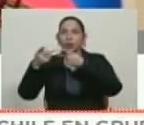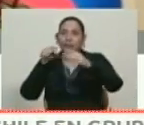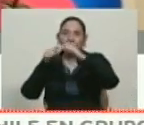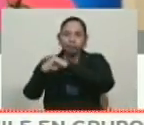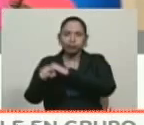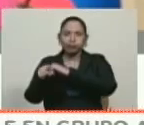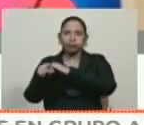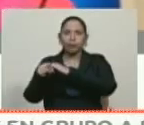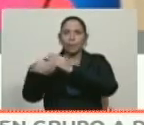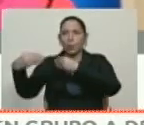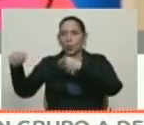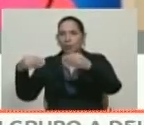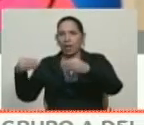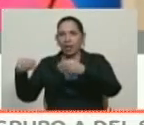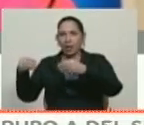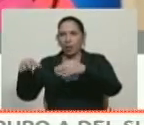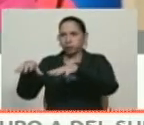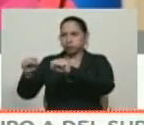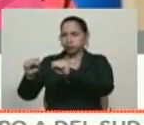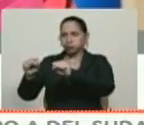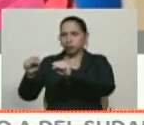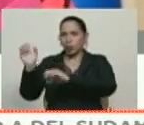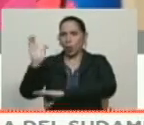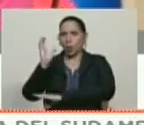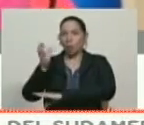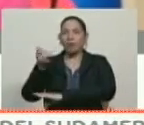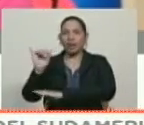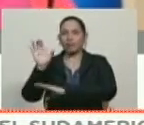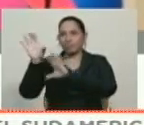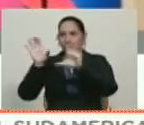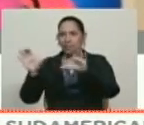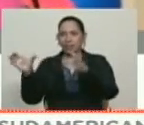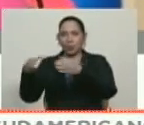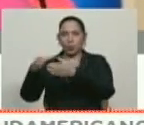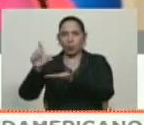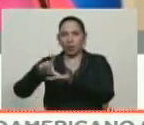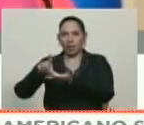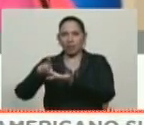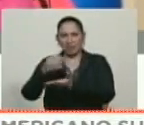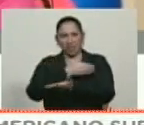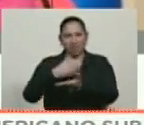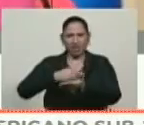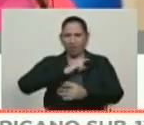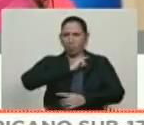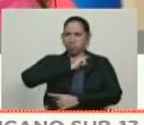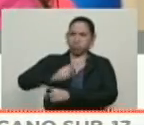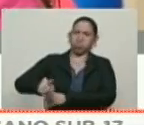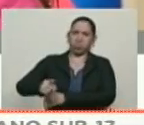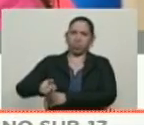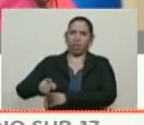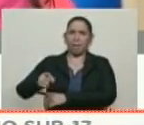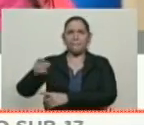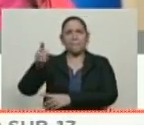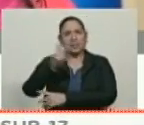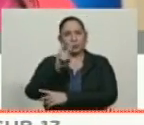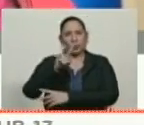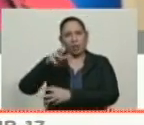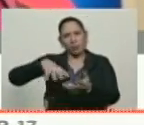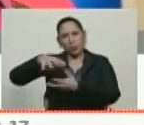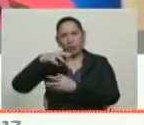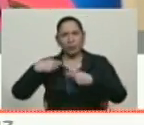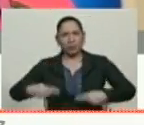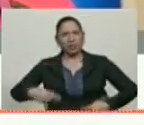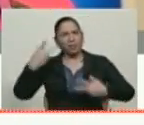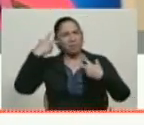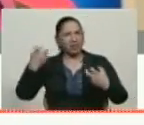modelo neoliberal que tiene Colombia y países del Grupo de Lima. Y se ha querido acusar a Venezuela de una crisis humanitaria. ¿Para qué?